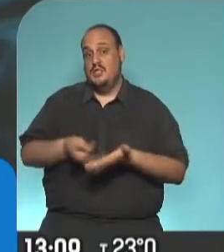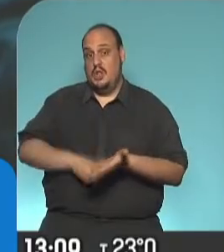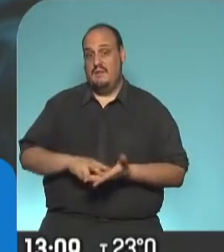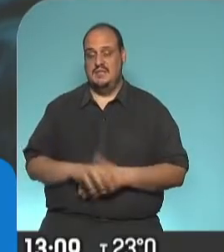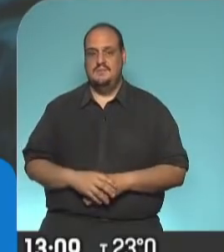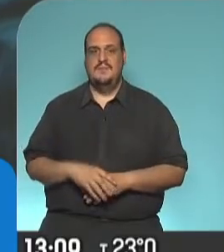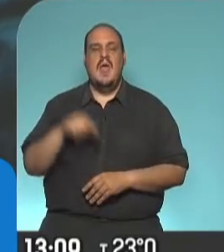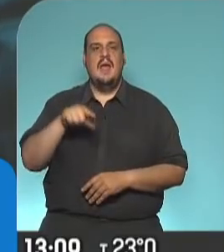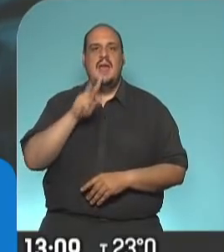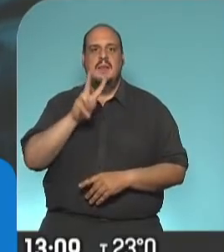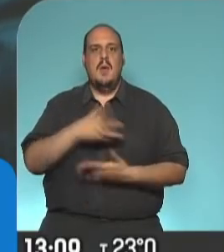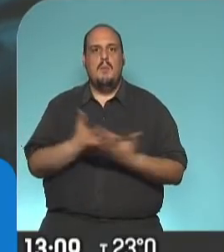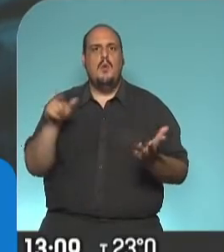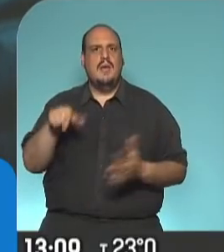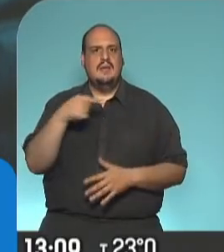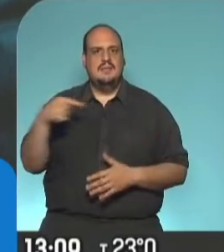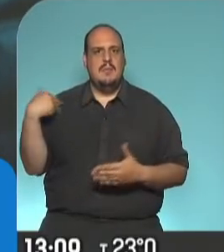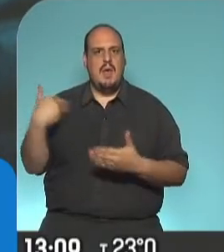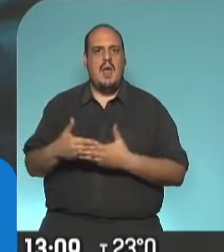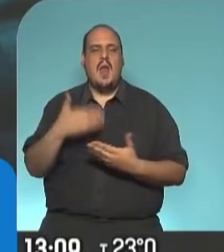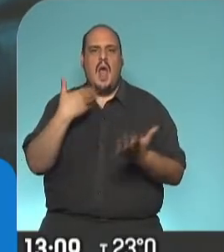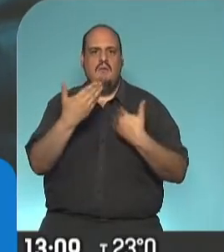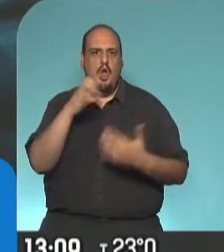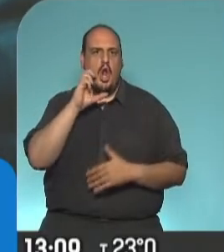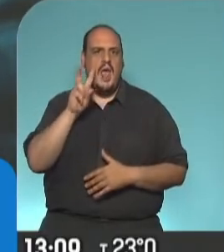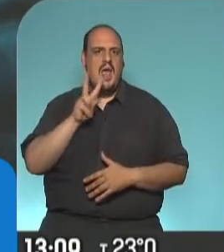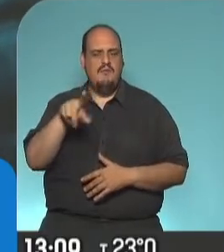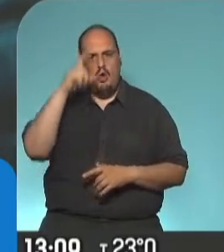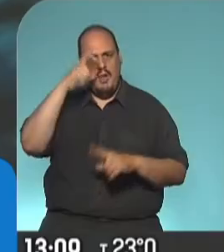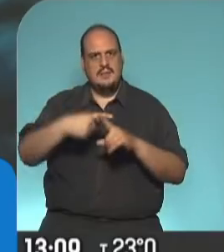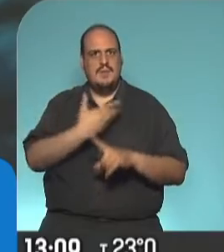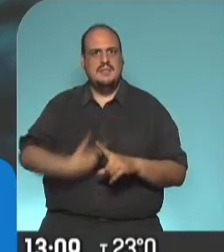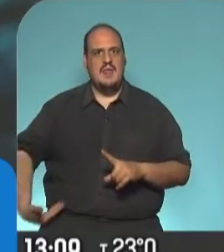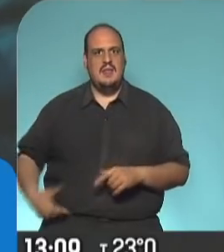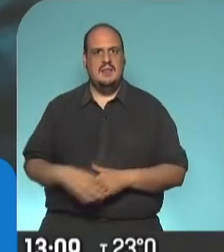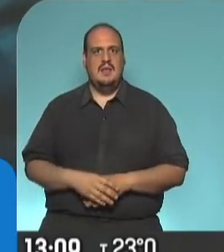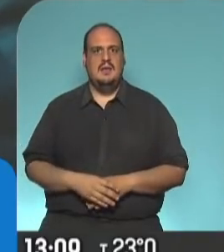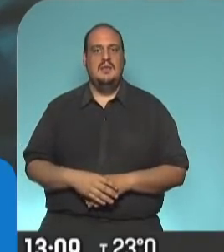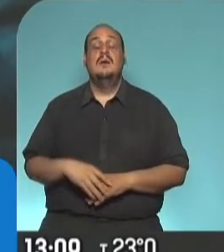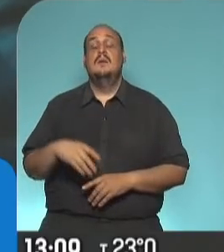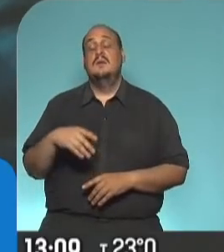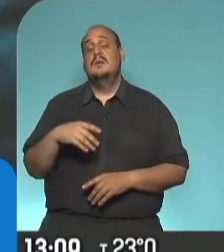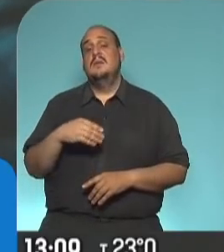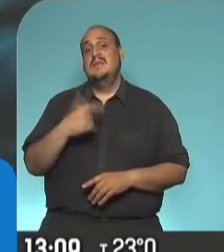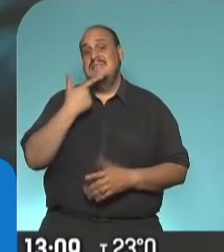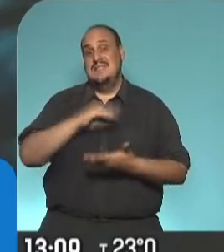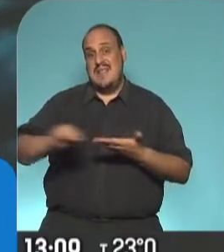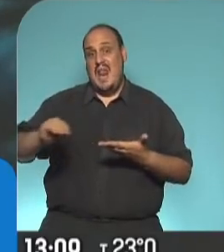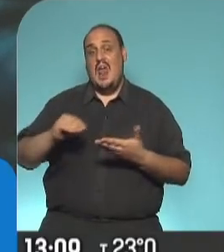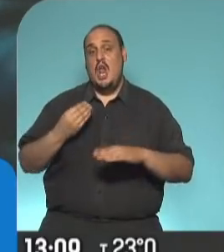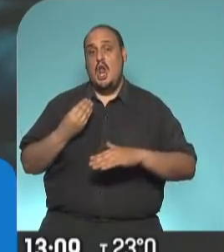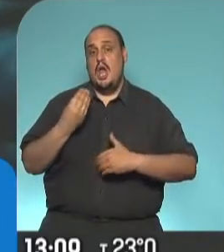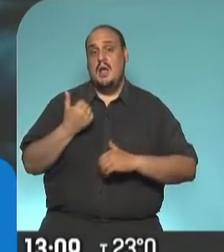televisión pública conversó esta semana con Evo Morales, el expresidente, quien quiso ser candidato a senador, pero también